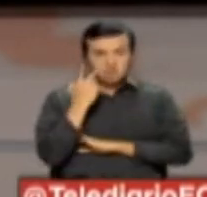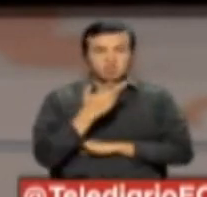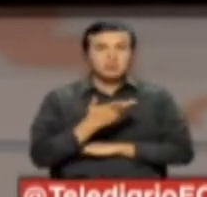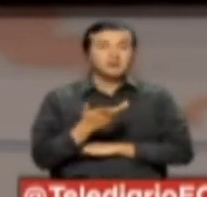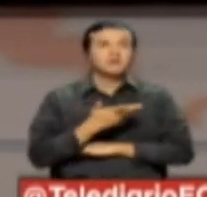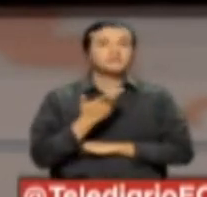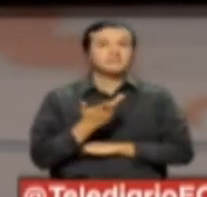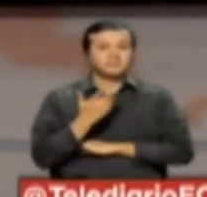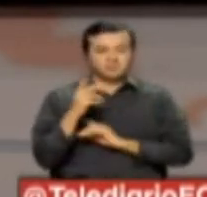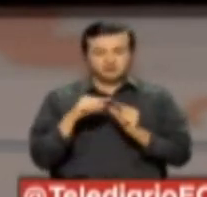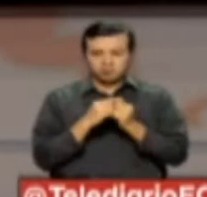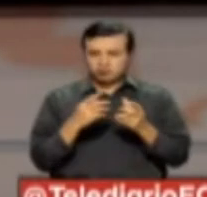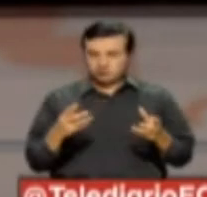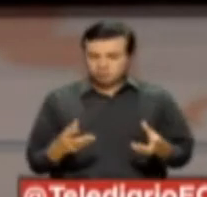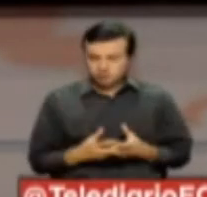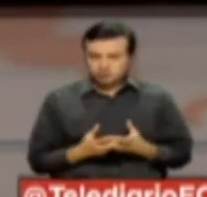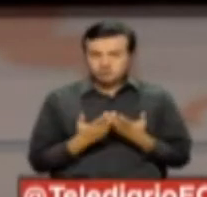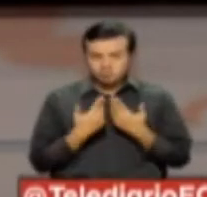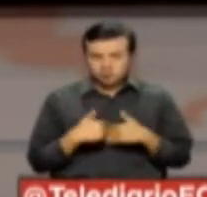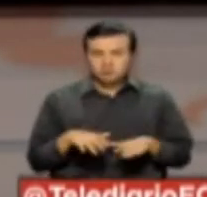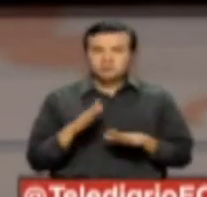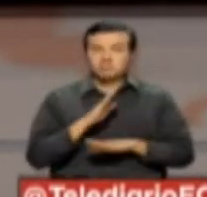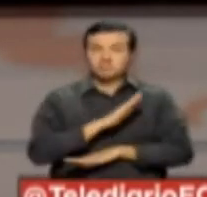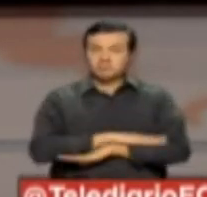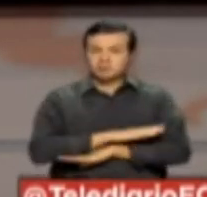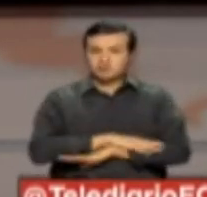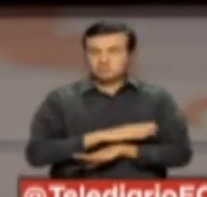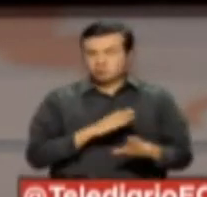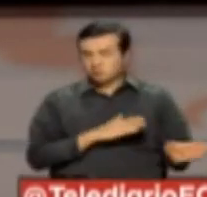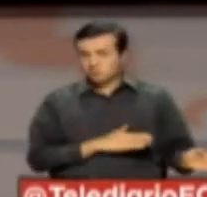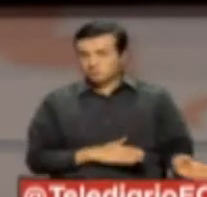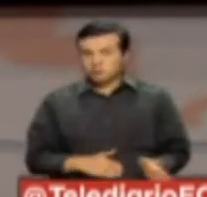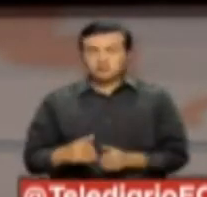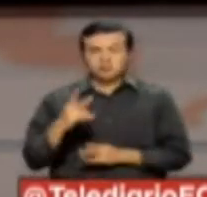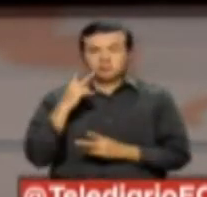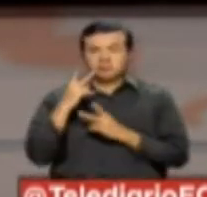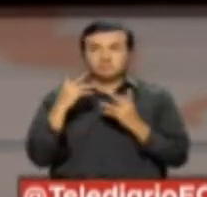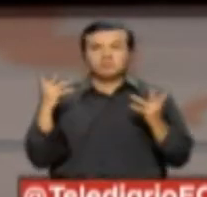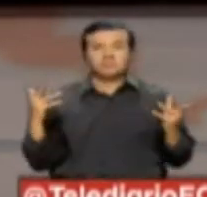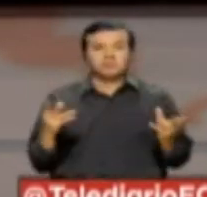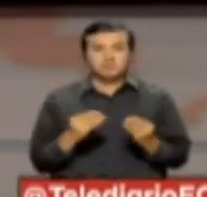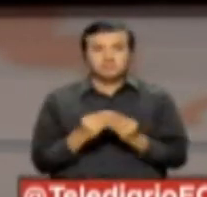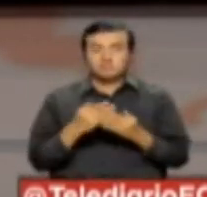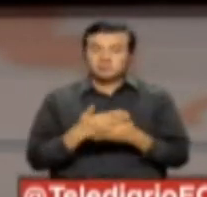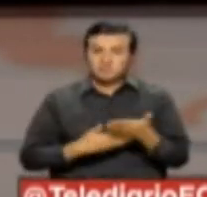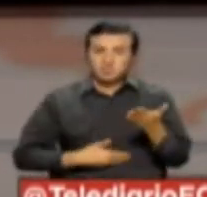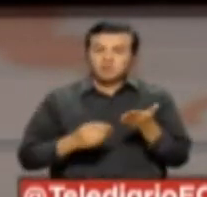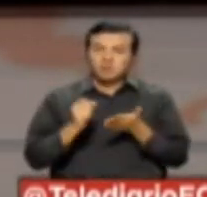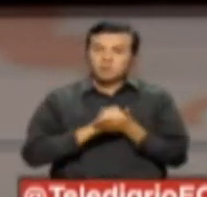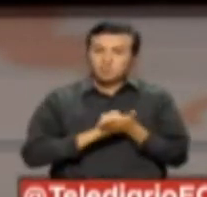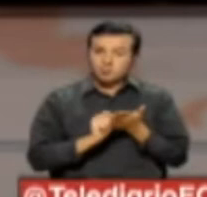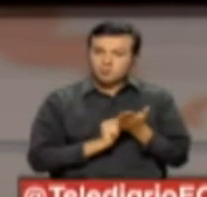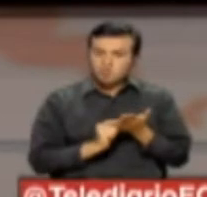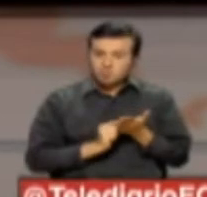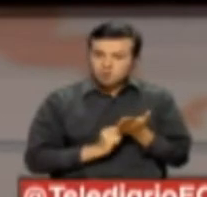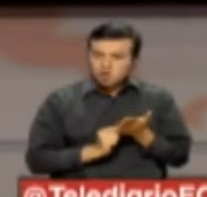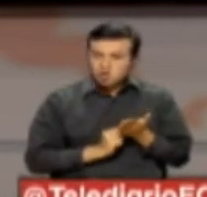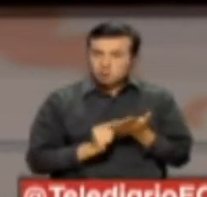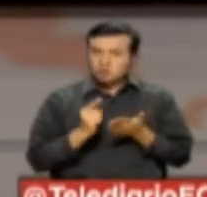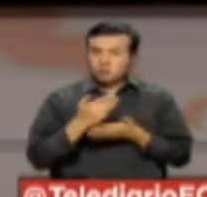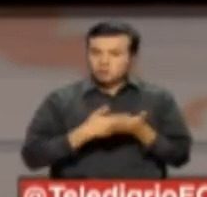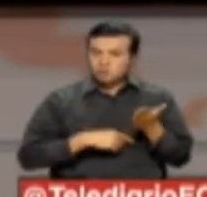colectiva exista una plataforma en la cual se encuentren disponibles los textos borrador de estos